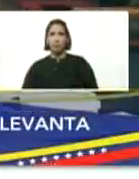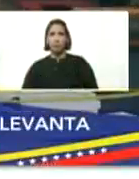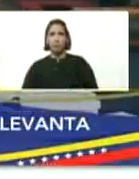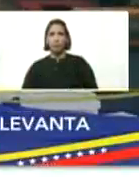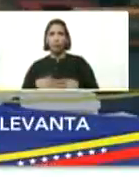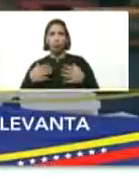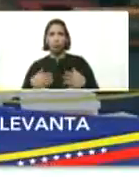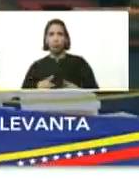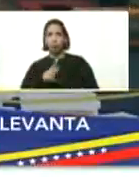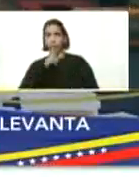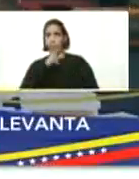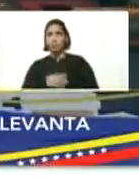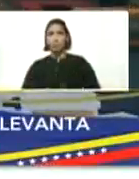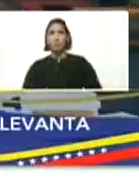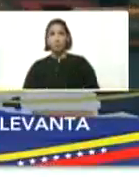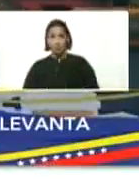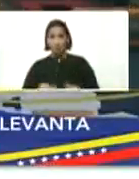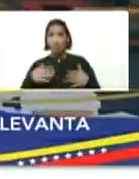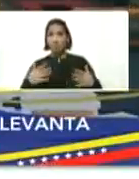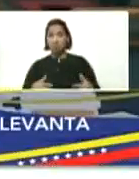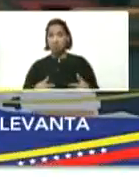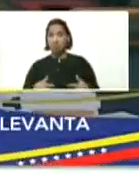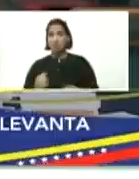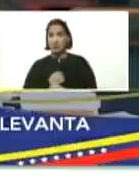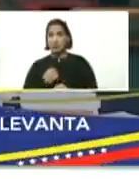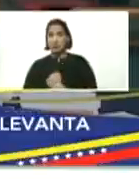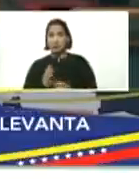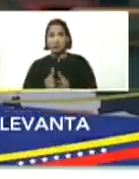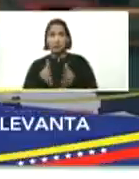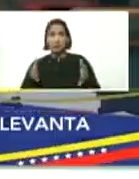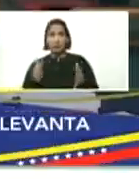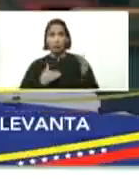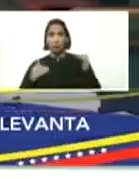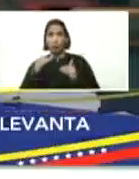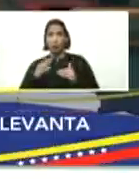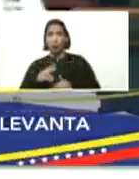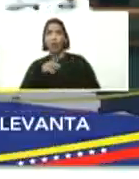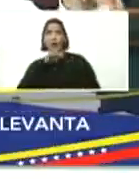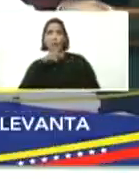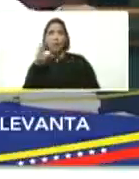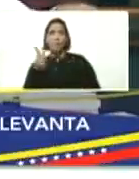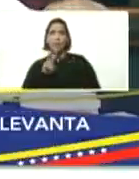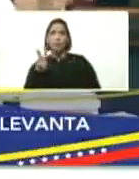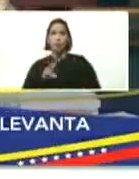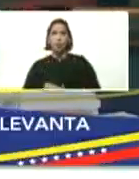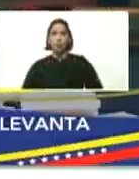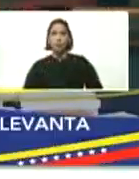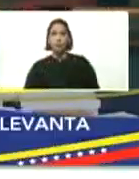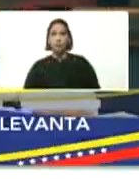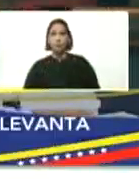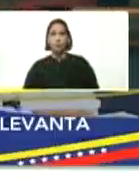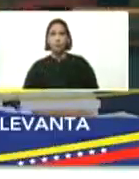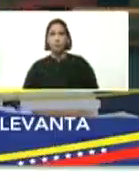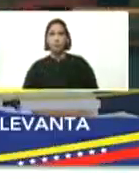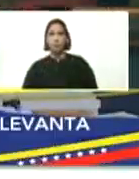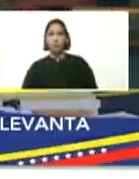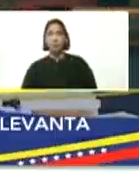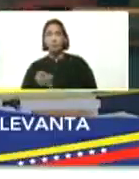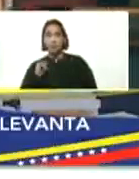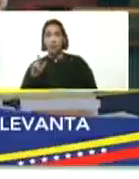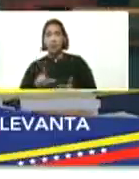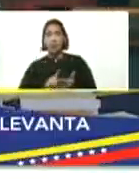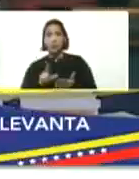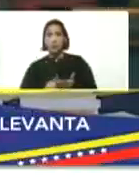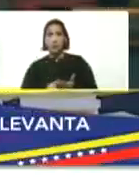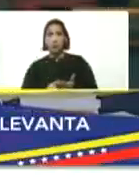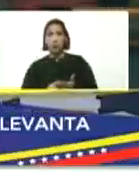Tremendo, pues. Hablando, trabajando sobre el habla venezolana. Aquí hay una novela